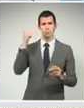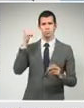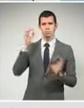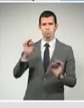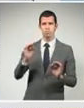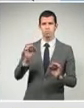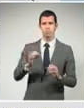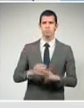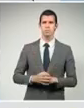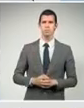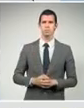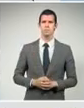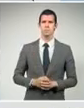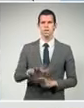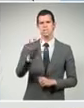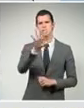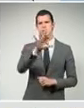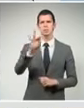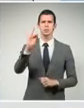pantalla,